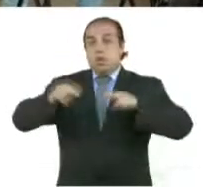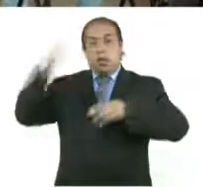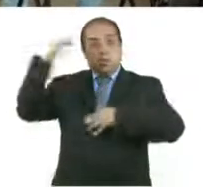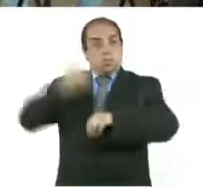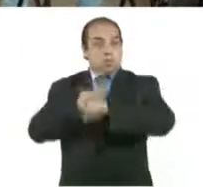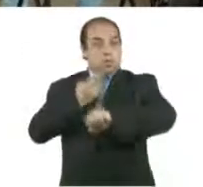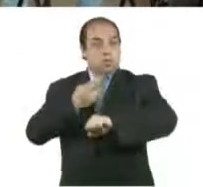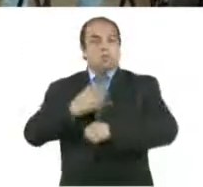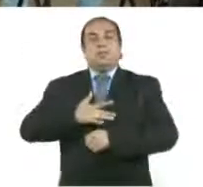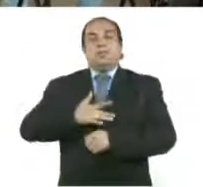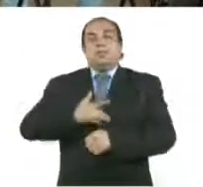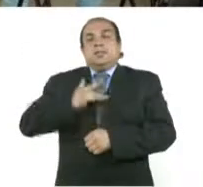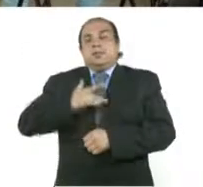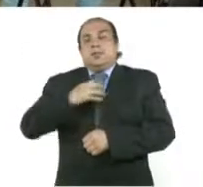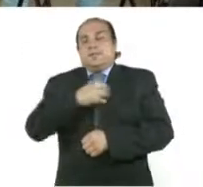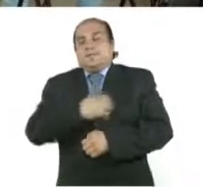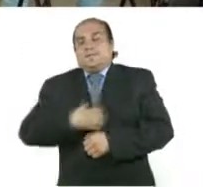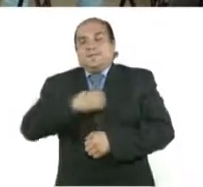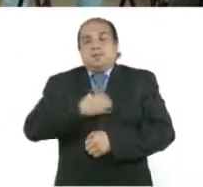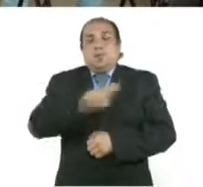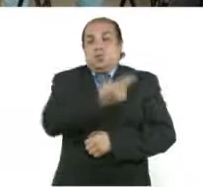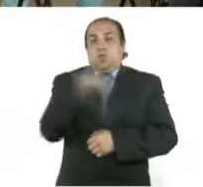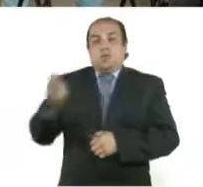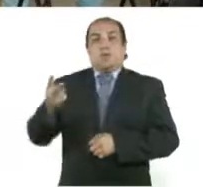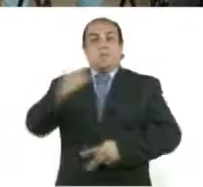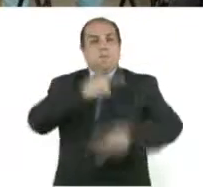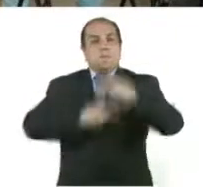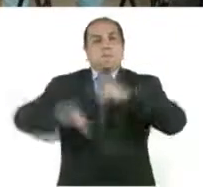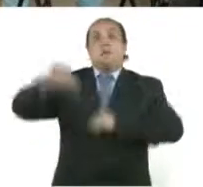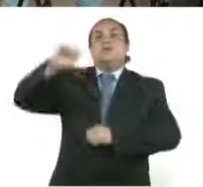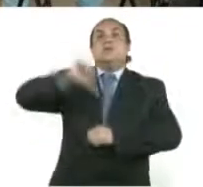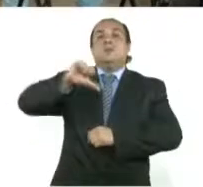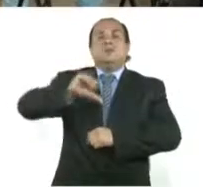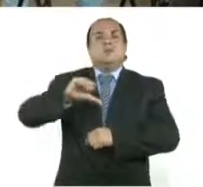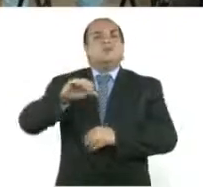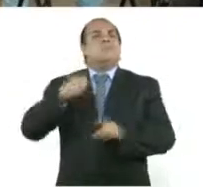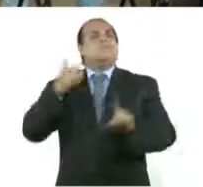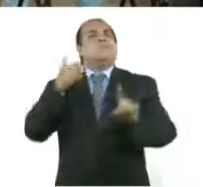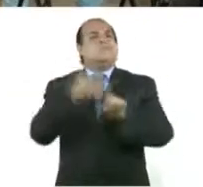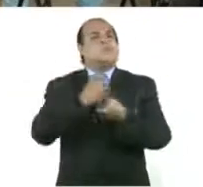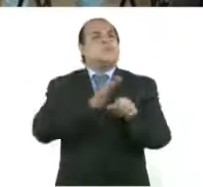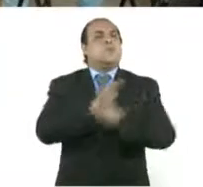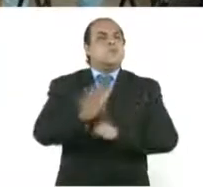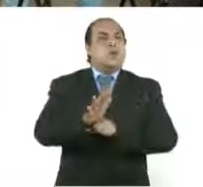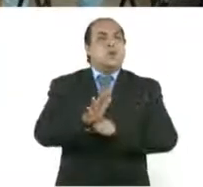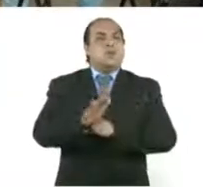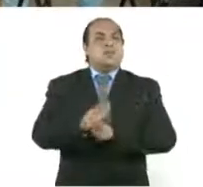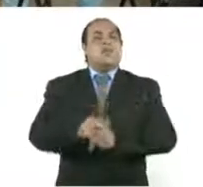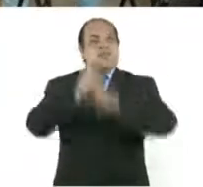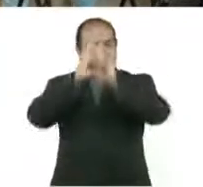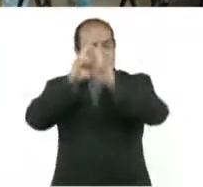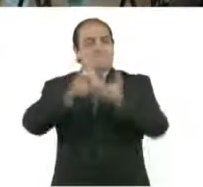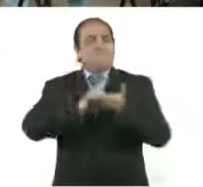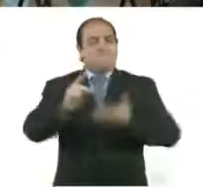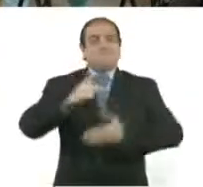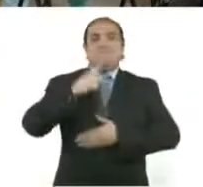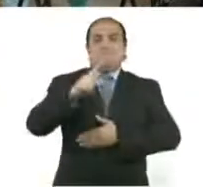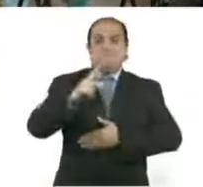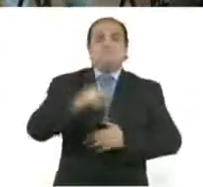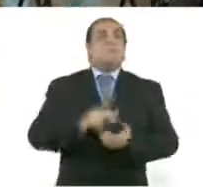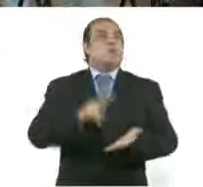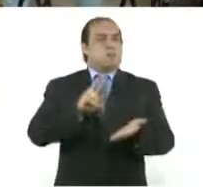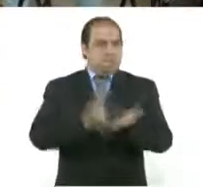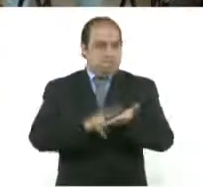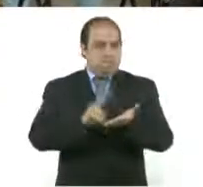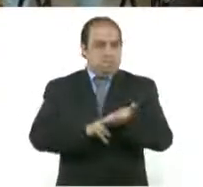Estoy muy contenta porque ustedes están acudiendo el día de hoy a hacer valer sus derechos, porque esta pensión